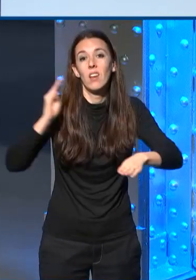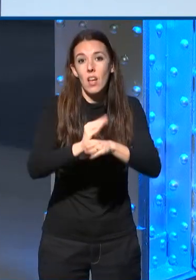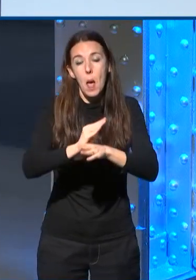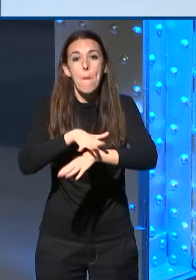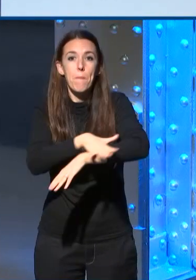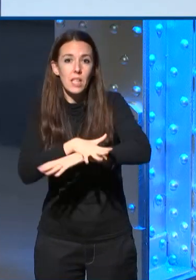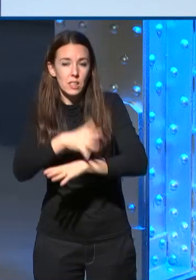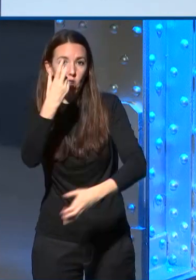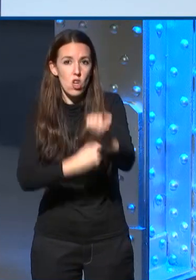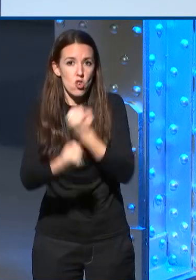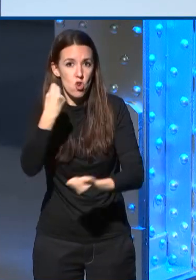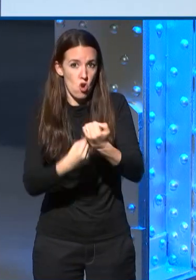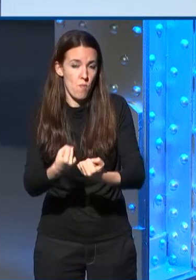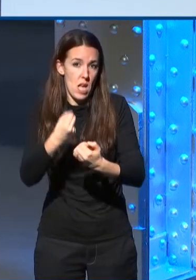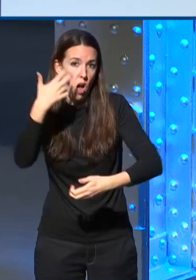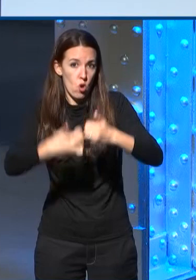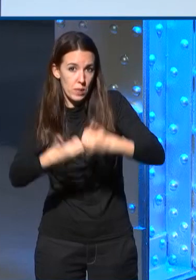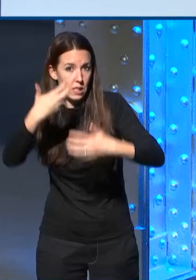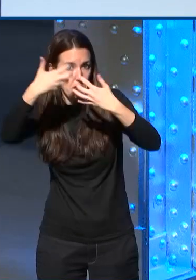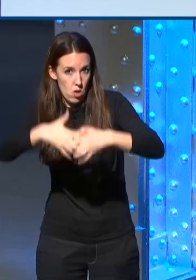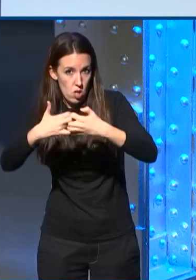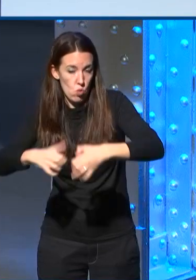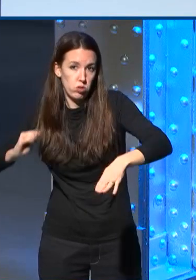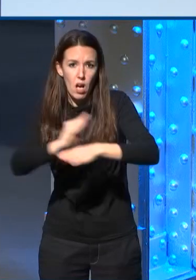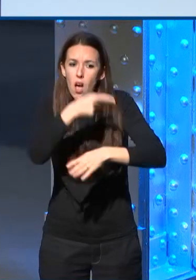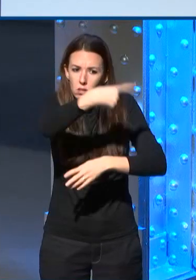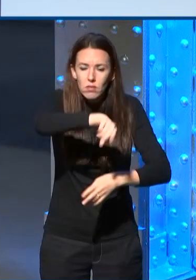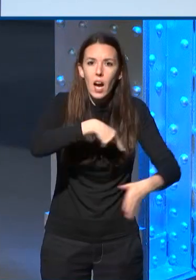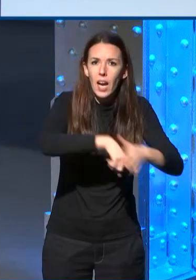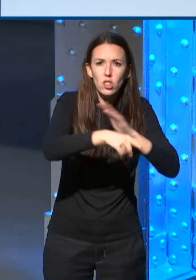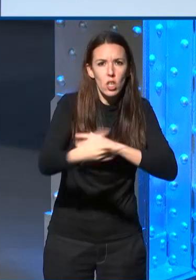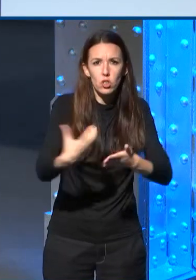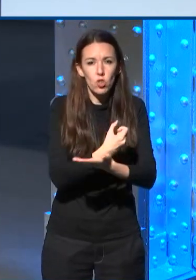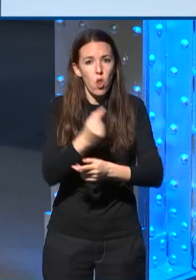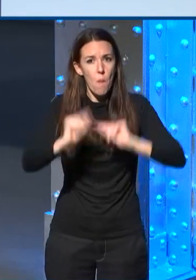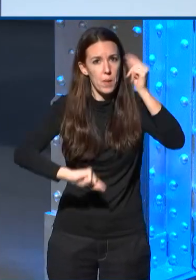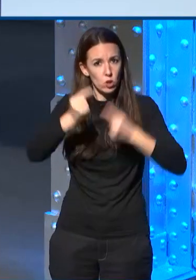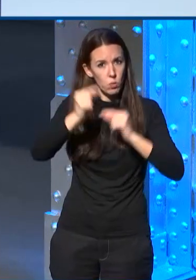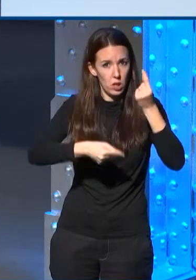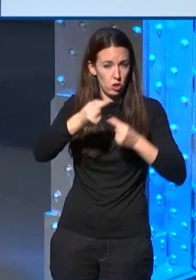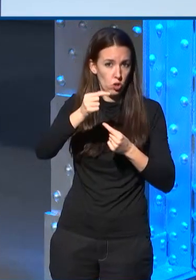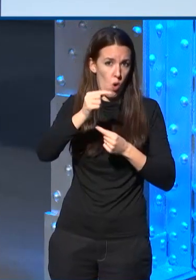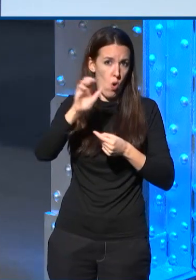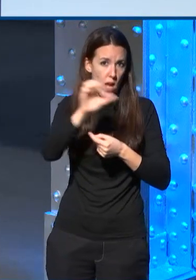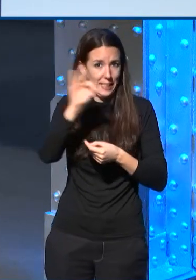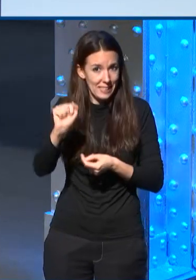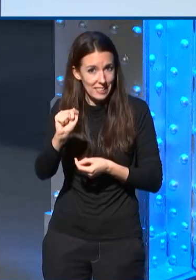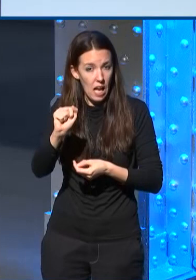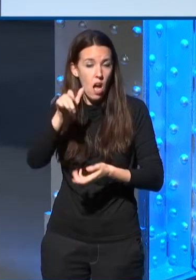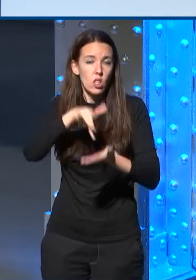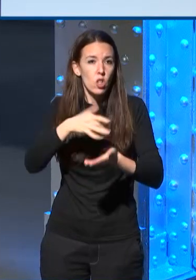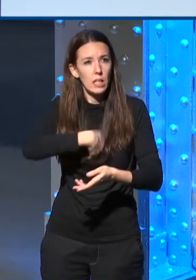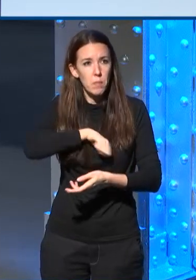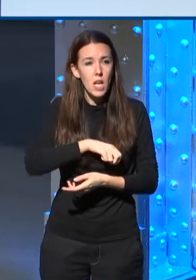Economía, Competitividad e Industria, y es la que gestiona todo el presupuesto que damos a la ESA, que España pone, pues, grosso modo,